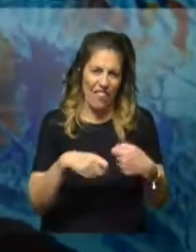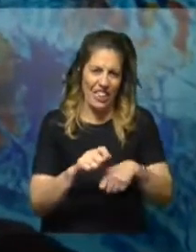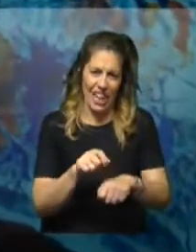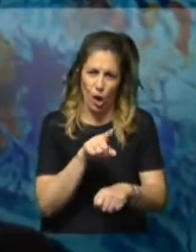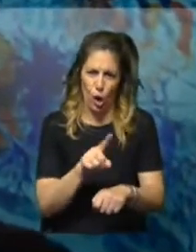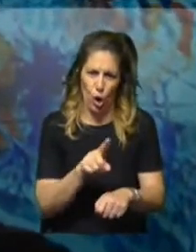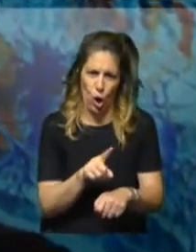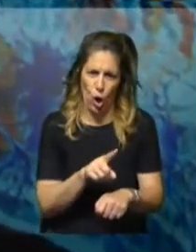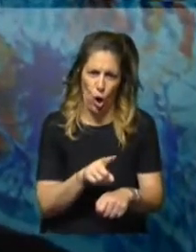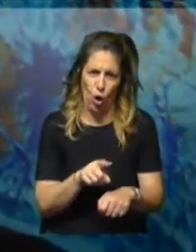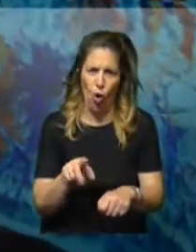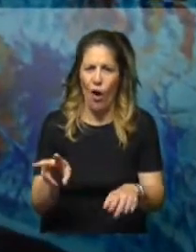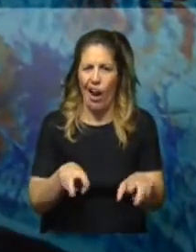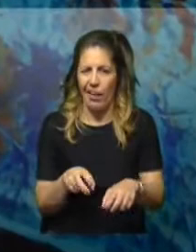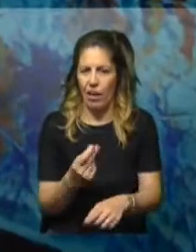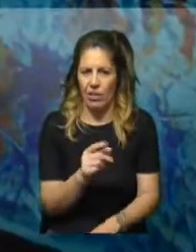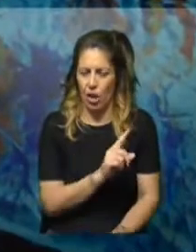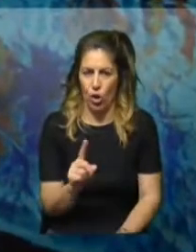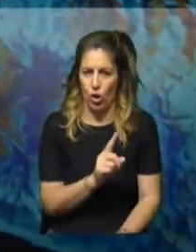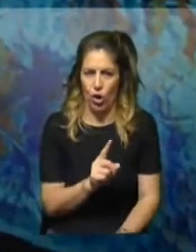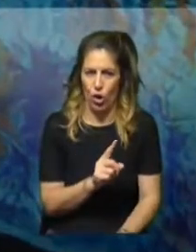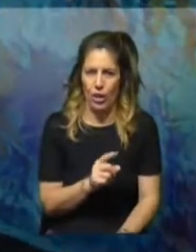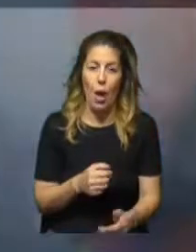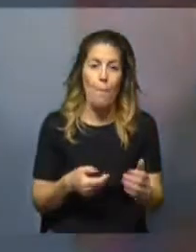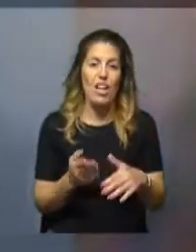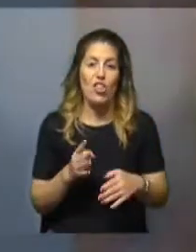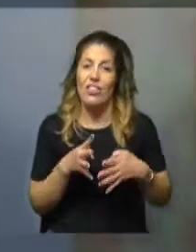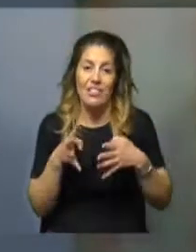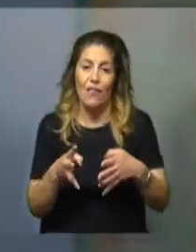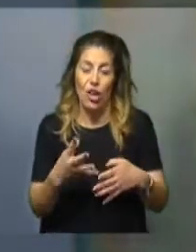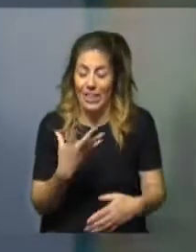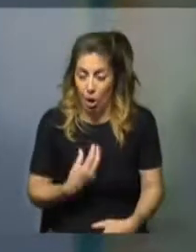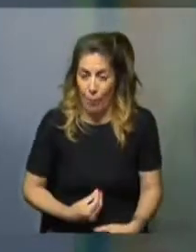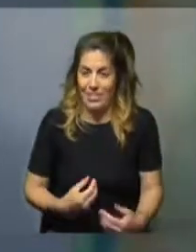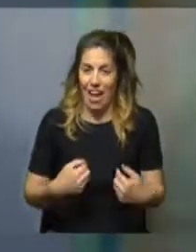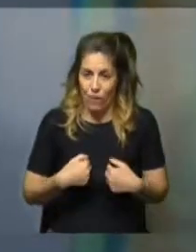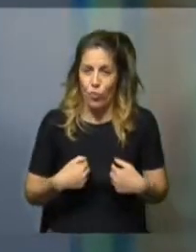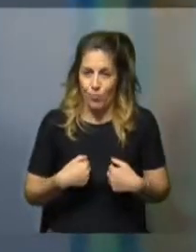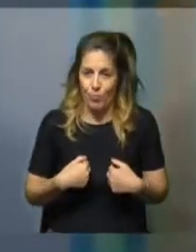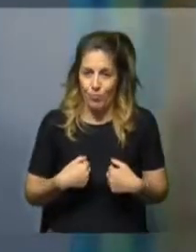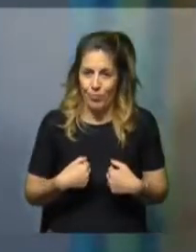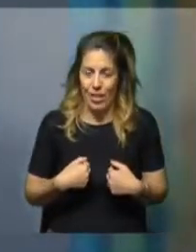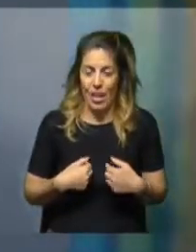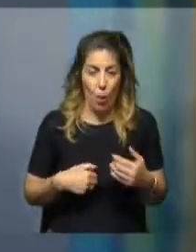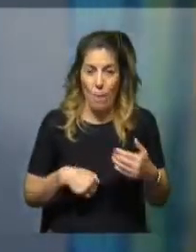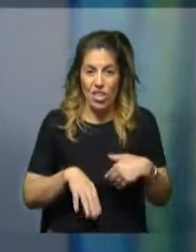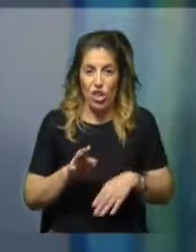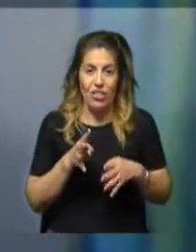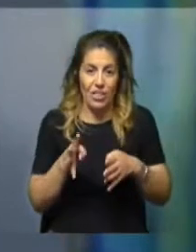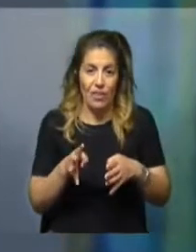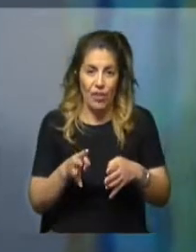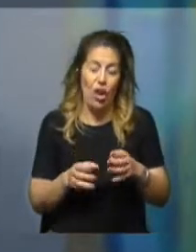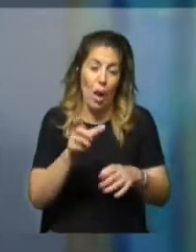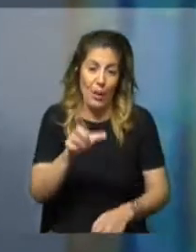prefiero que te convenza a vos misma Ese es como es como la persona más